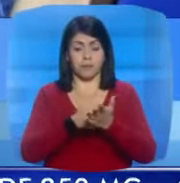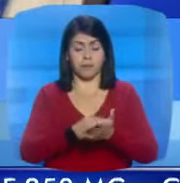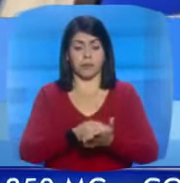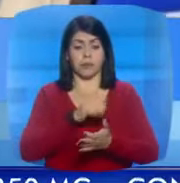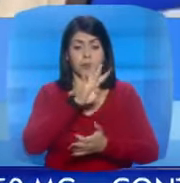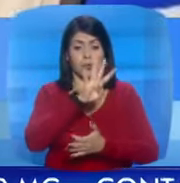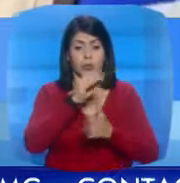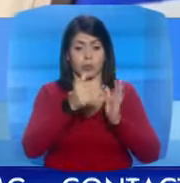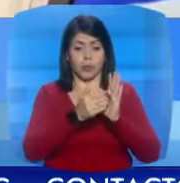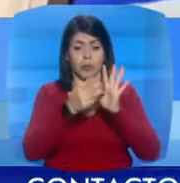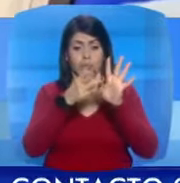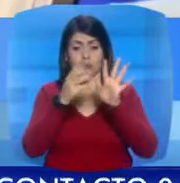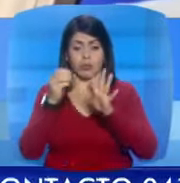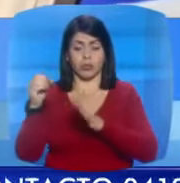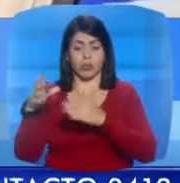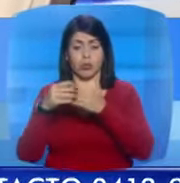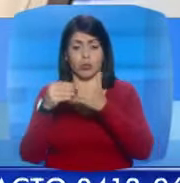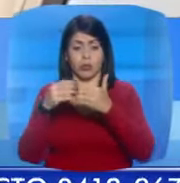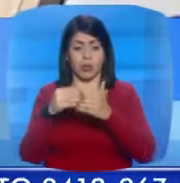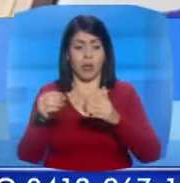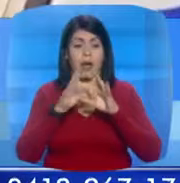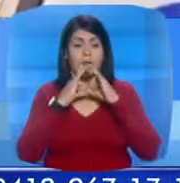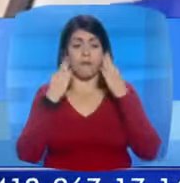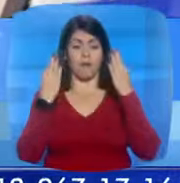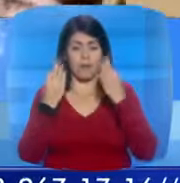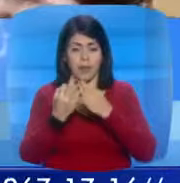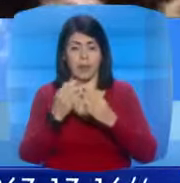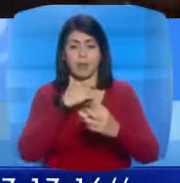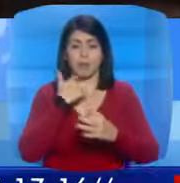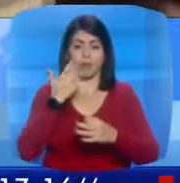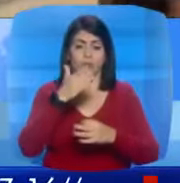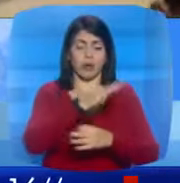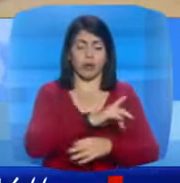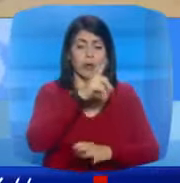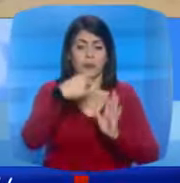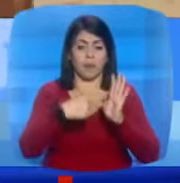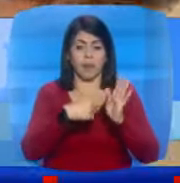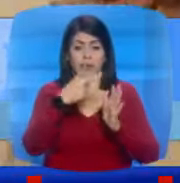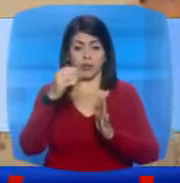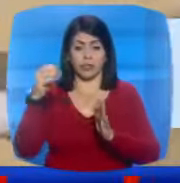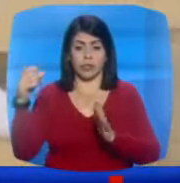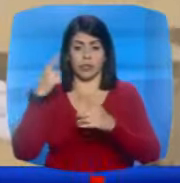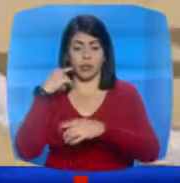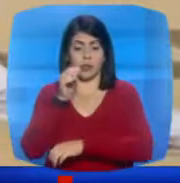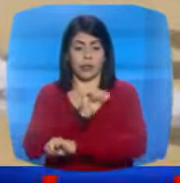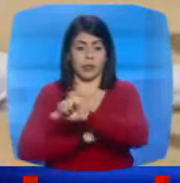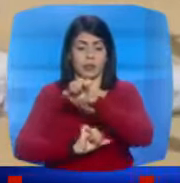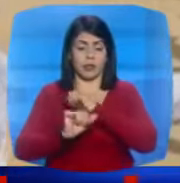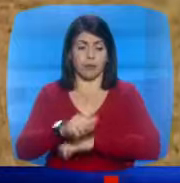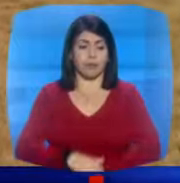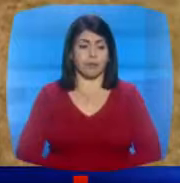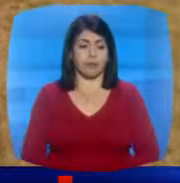casi $4,800 a las familias de los fallecidos y de 1,200 en el caso de los heridos.